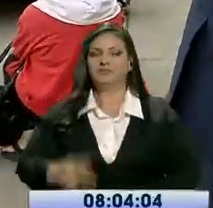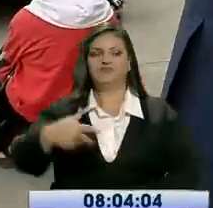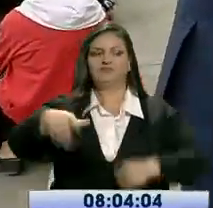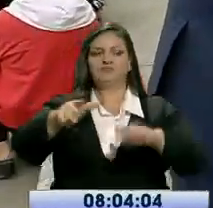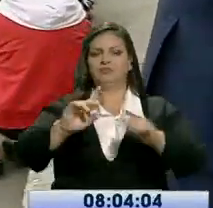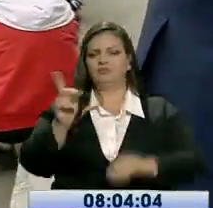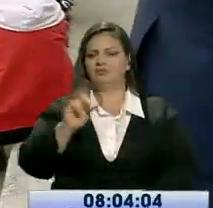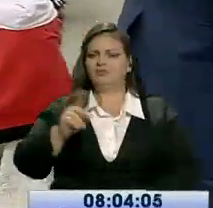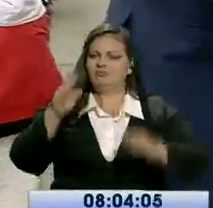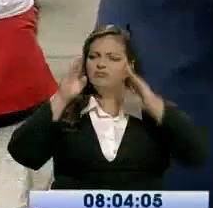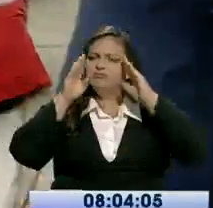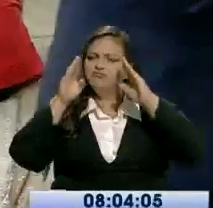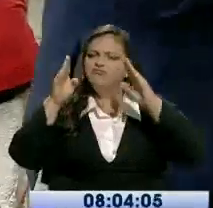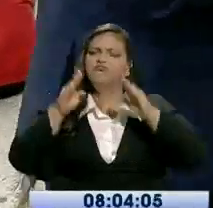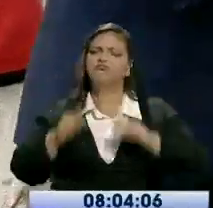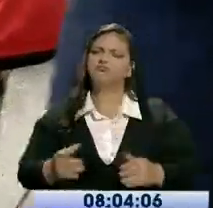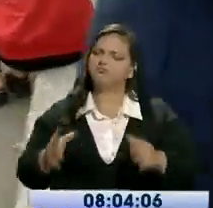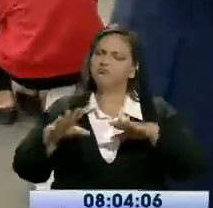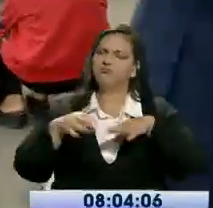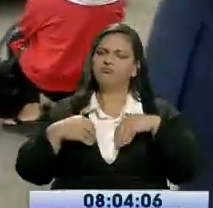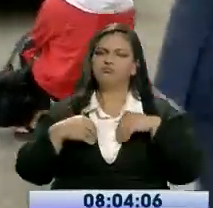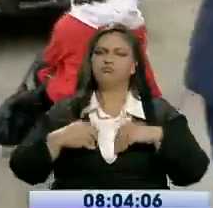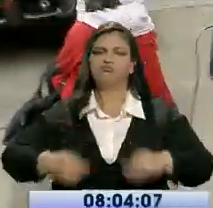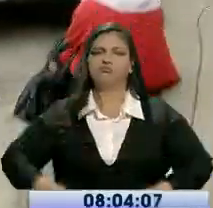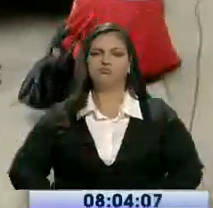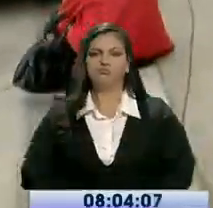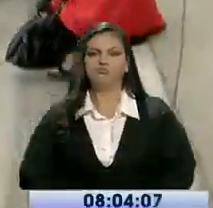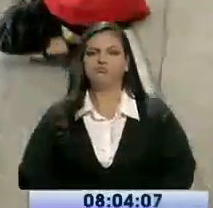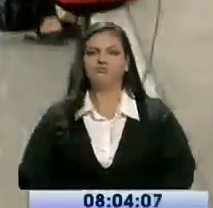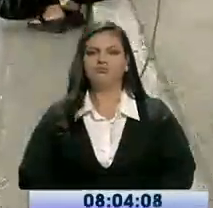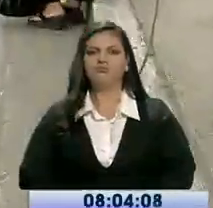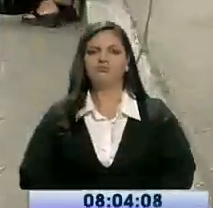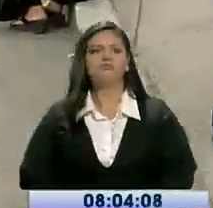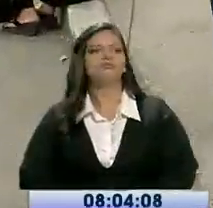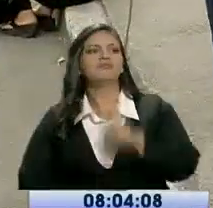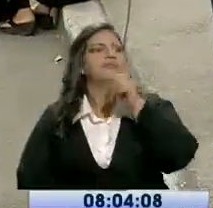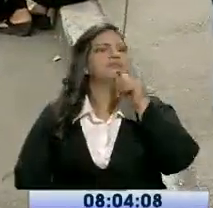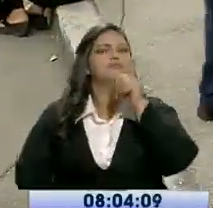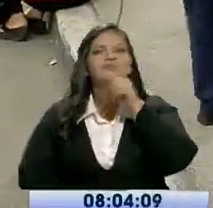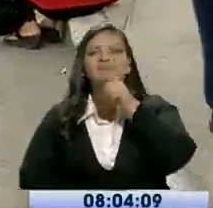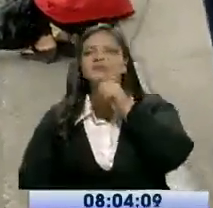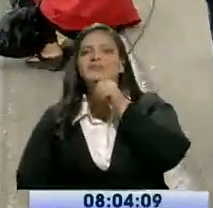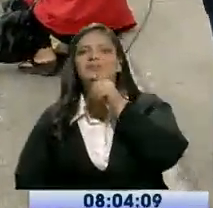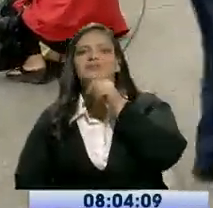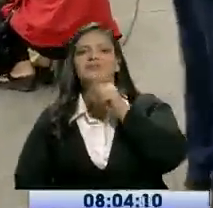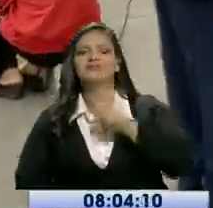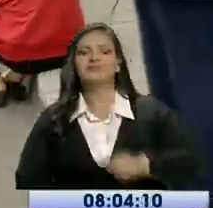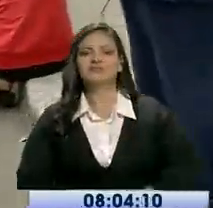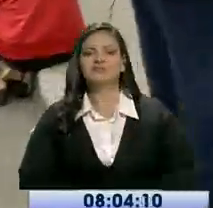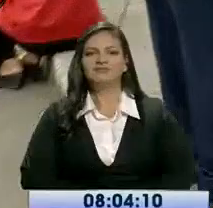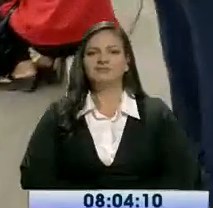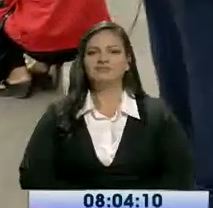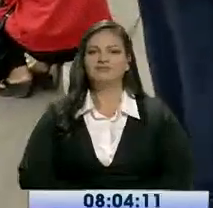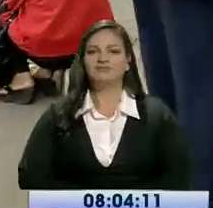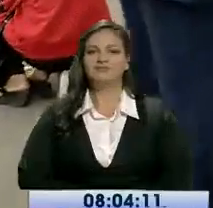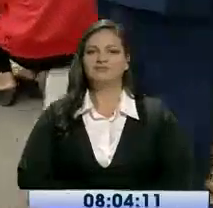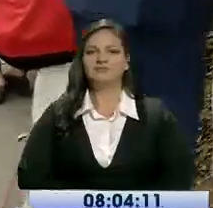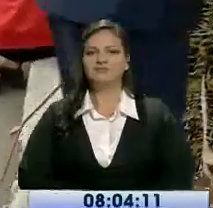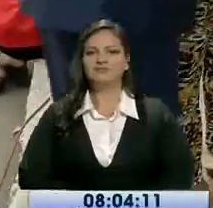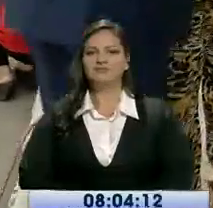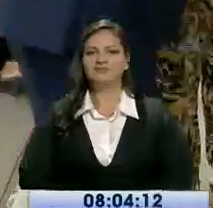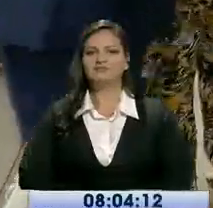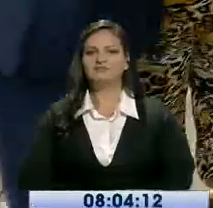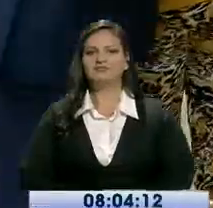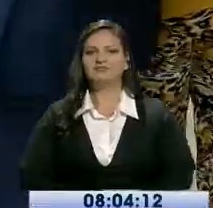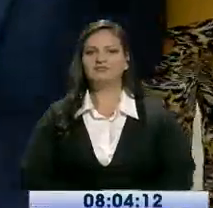¿no? Aquí estamos listos, gracias a ustedes, gracias. A ver, ¿con quién? A ver, aquí, a la foto, voy a darle espalda a la cámara, no importa. Sonríale